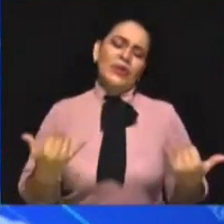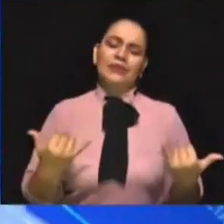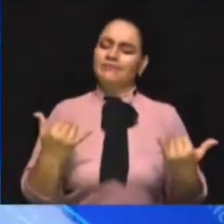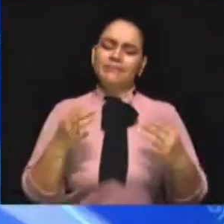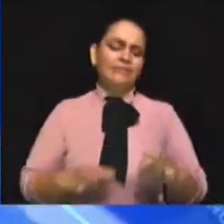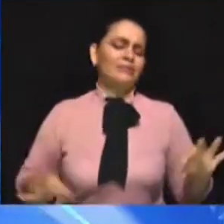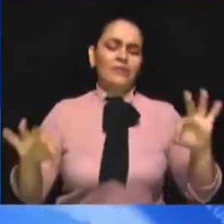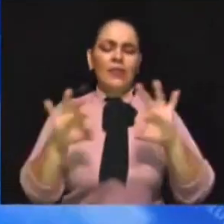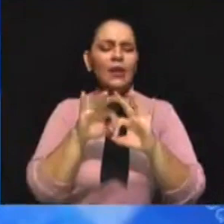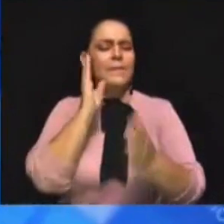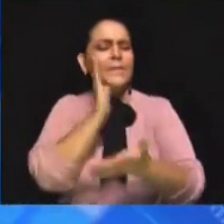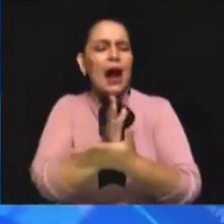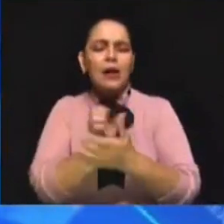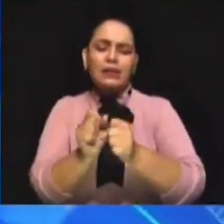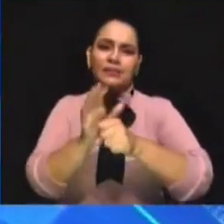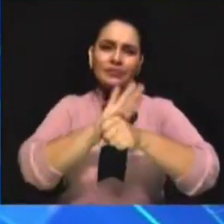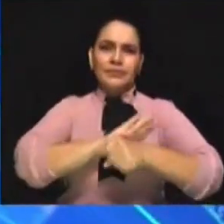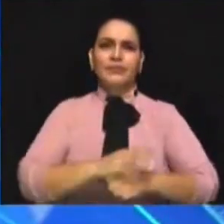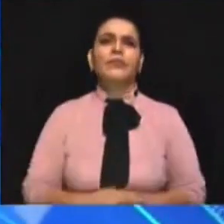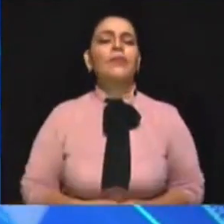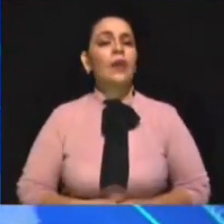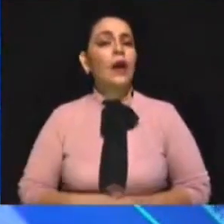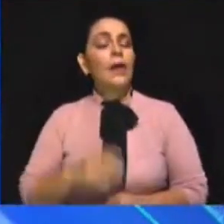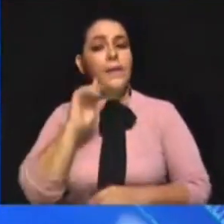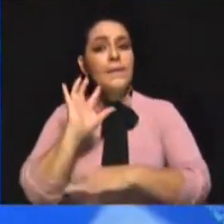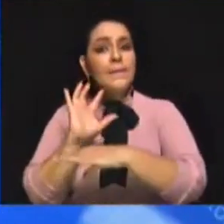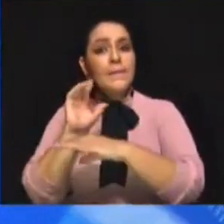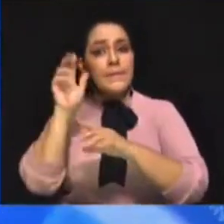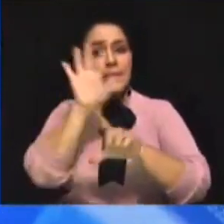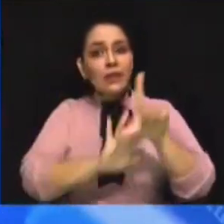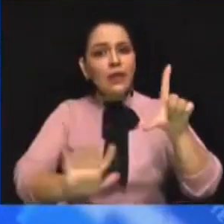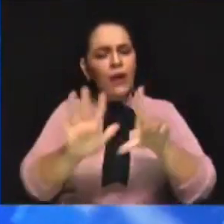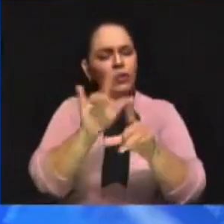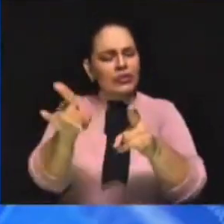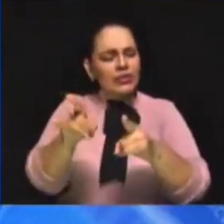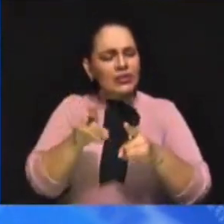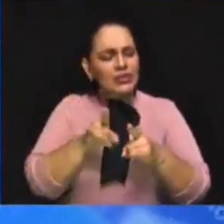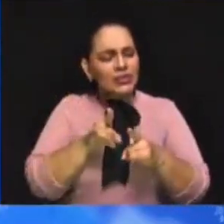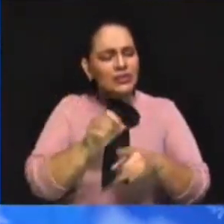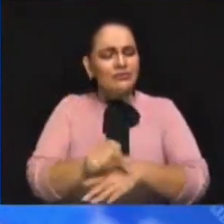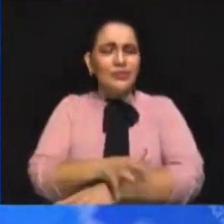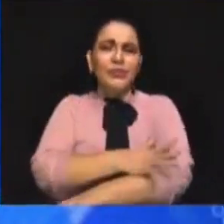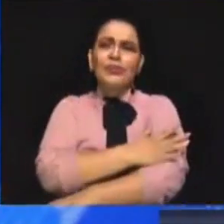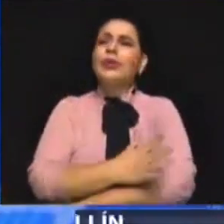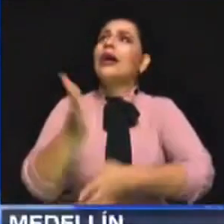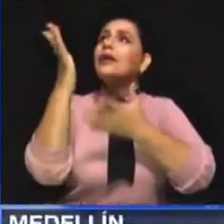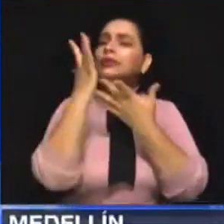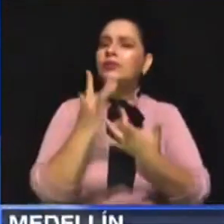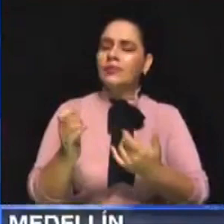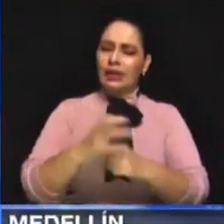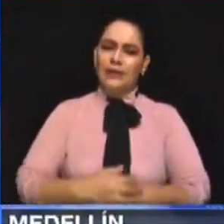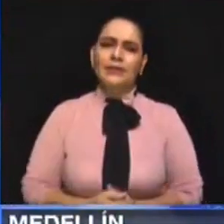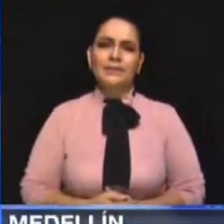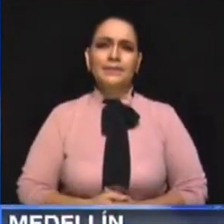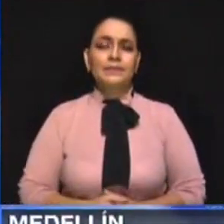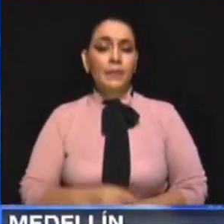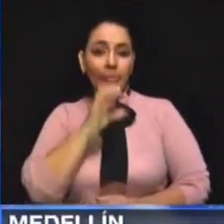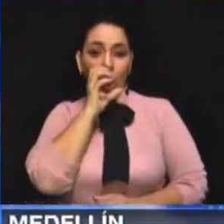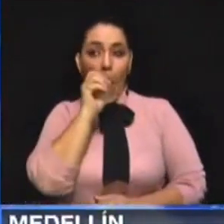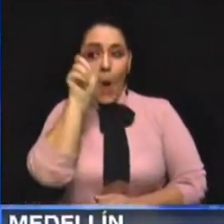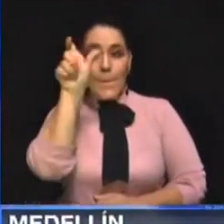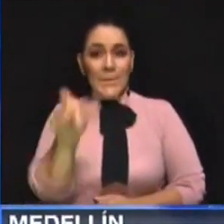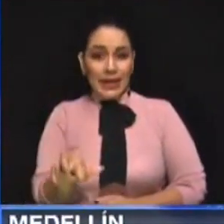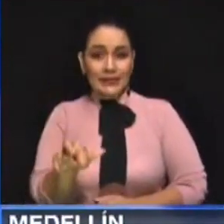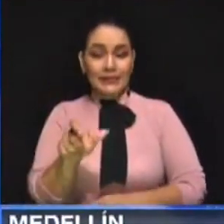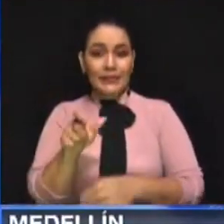luchar contra la pandemia. En redes sociales han circulado videos que conmocionan y nos llenan de esperanza. Con el himno nacional, aplausos y